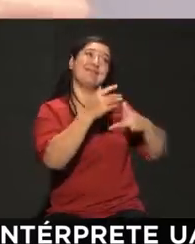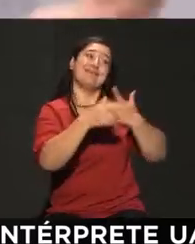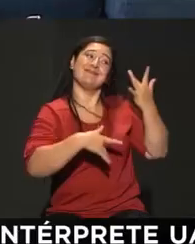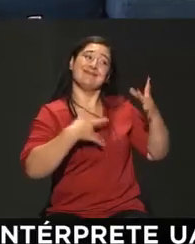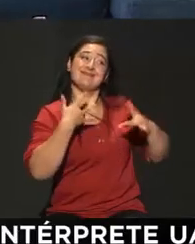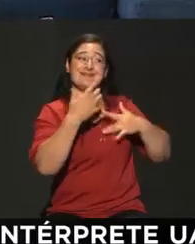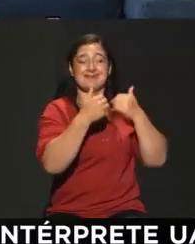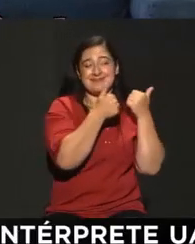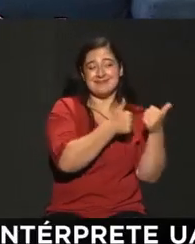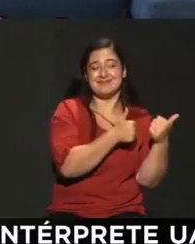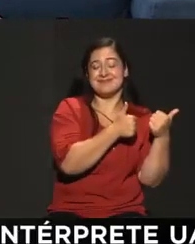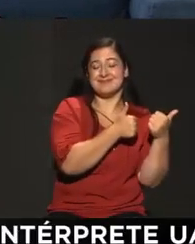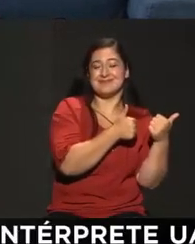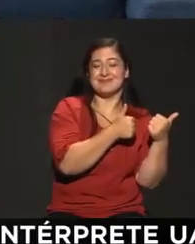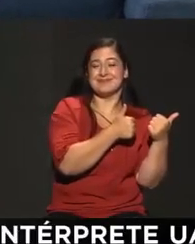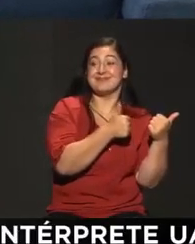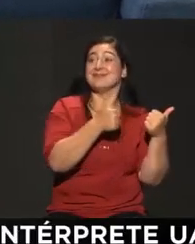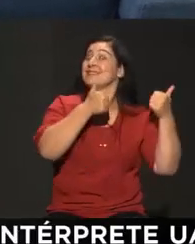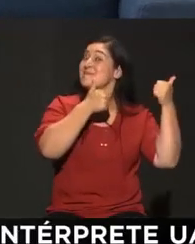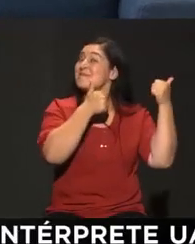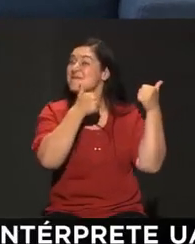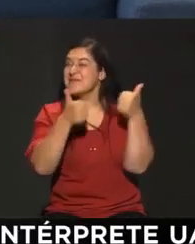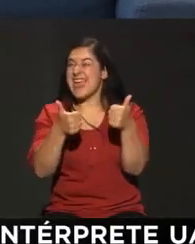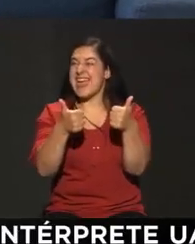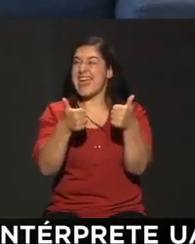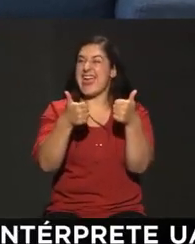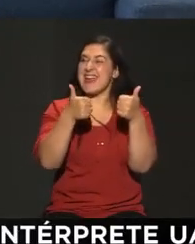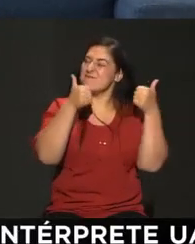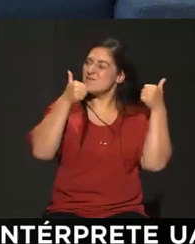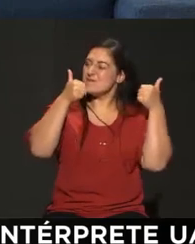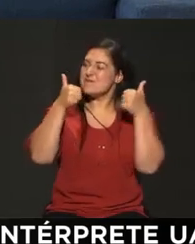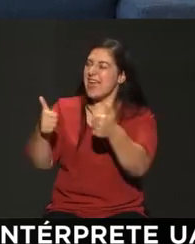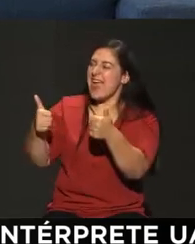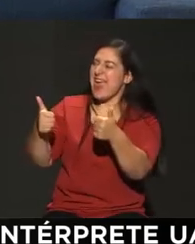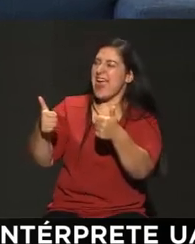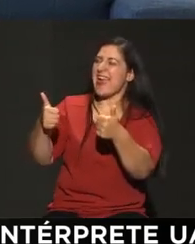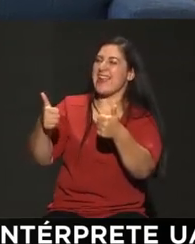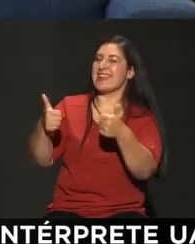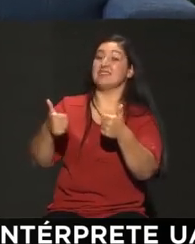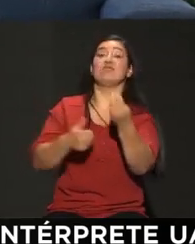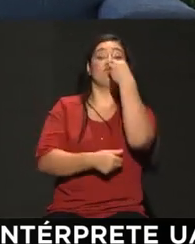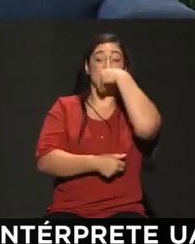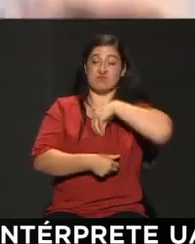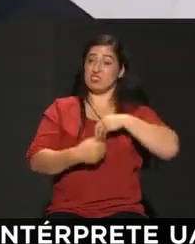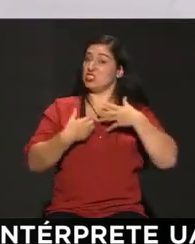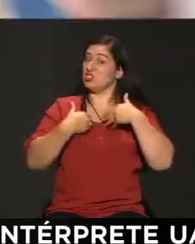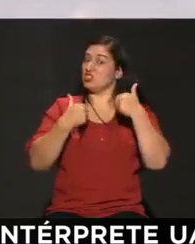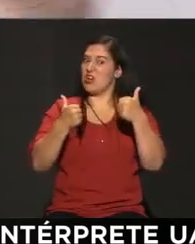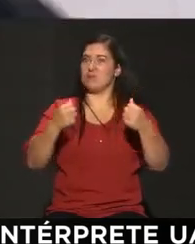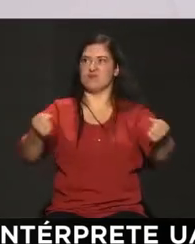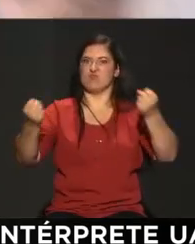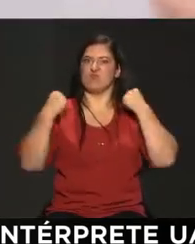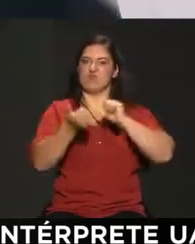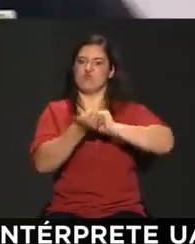Me siento bien. Muy bien. Muy bien. Comiendo saludable,